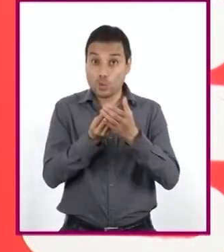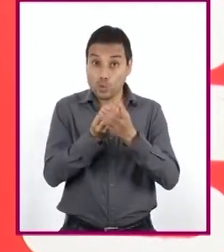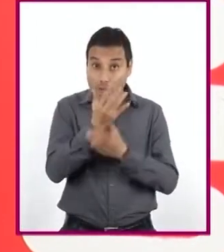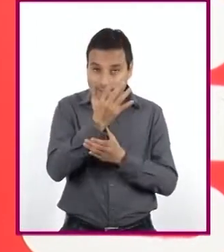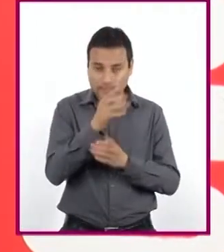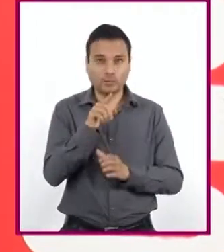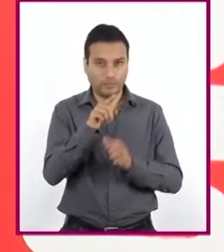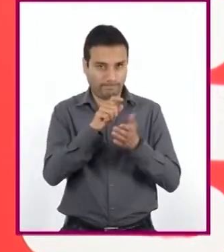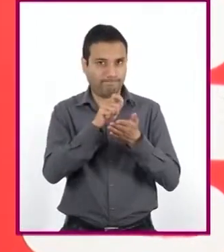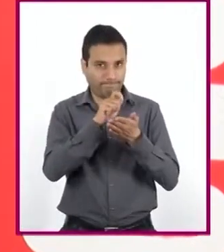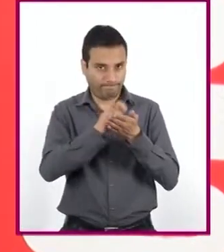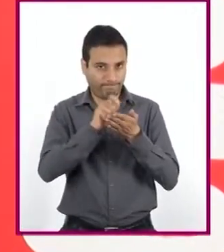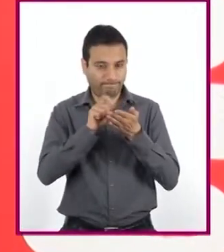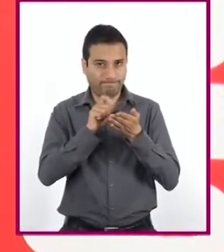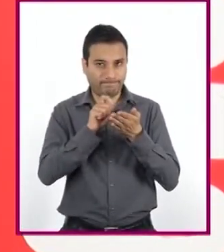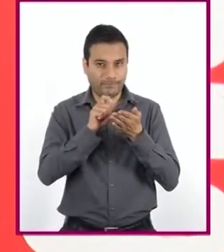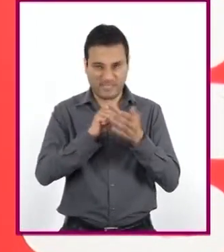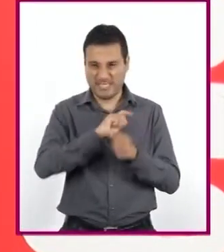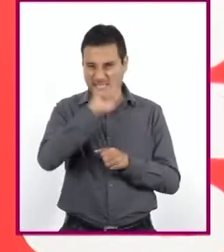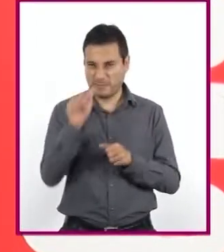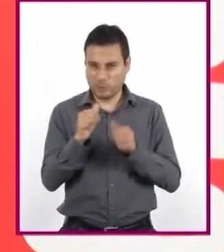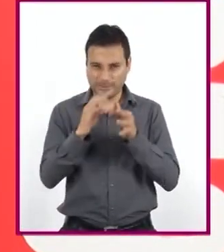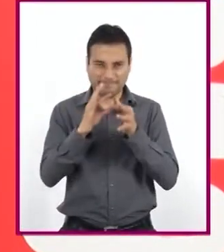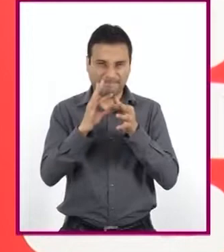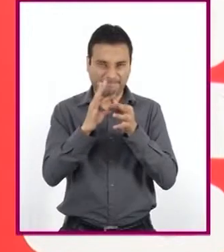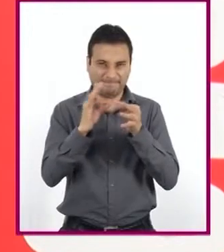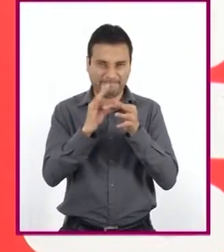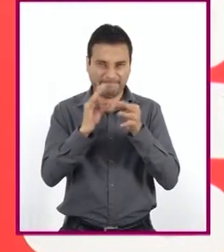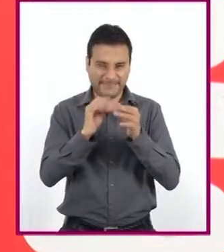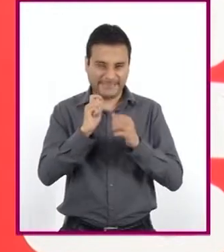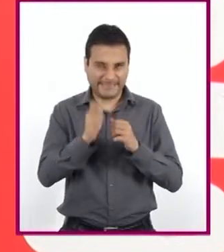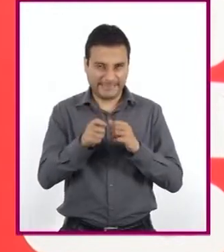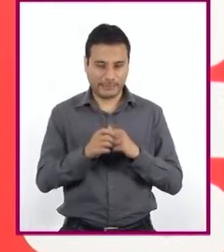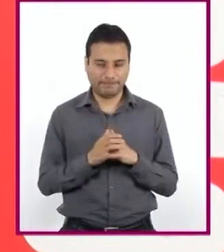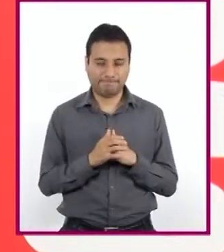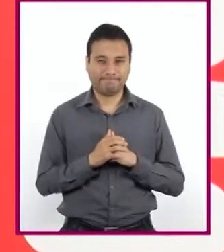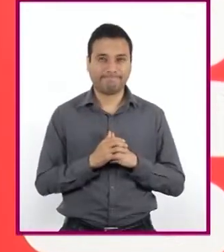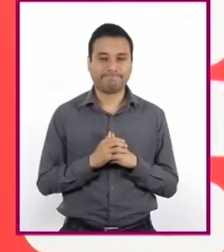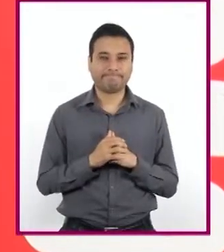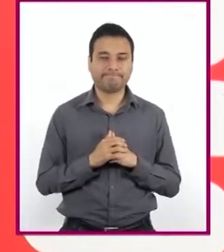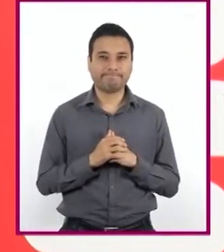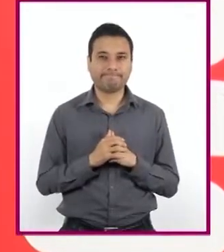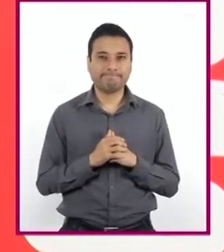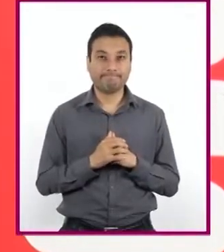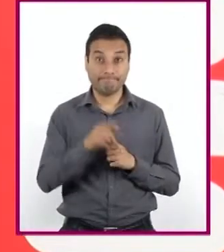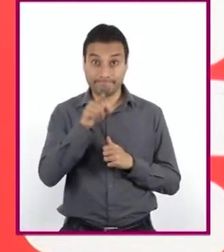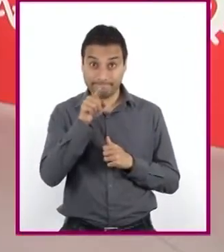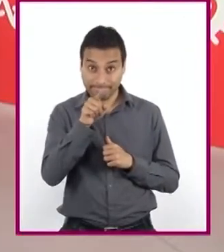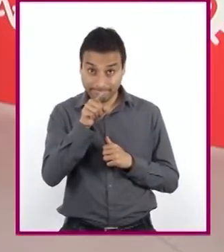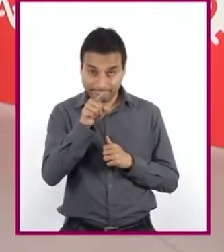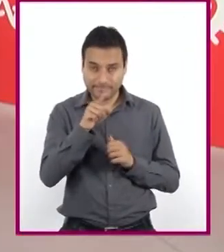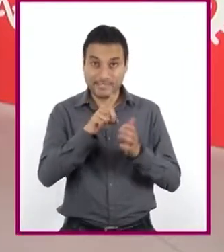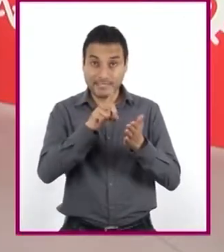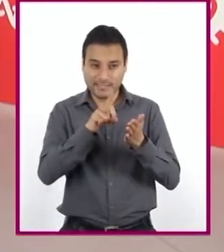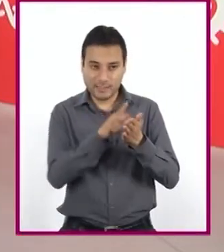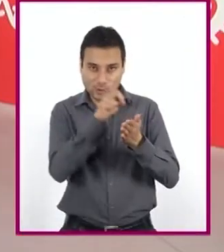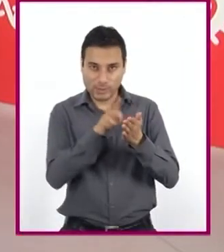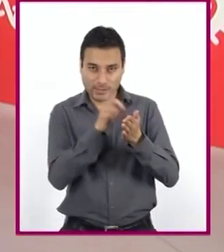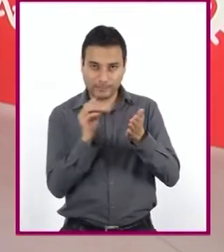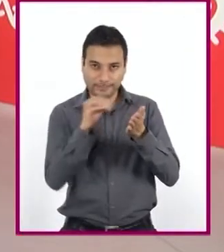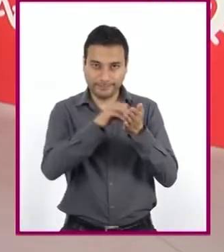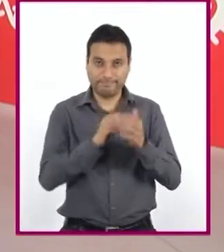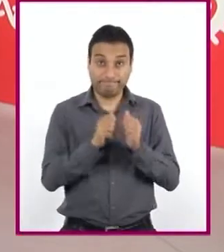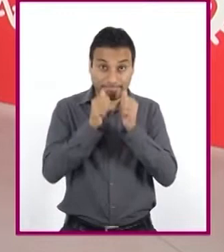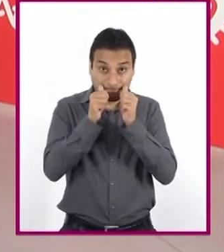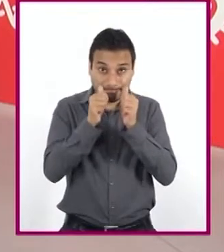abecedario biológico. Más adelante aparecerá el término de hoy para que puedan incluirlo. Pongan